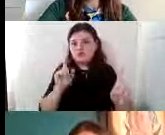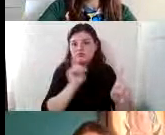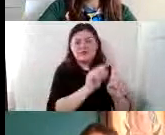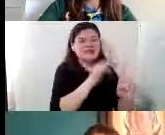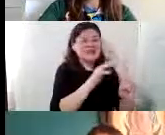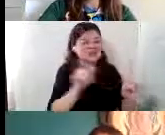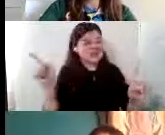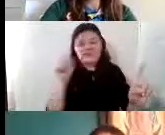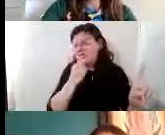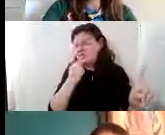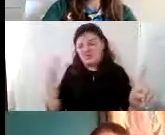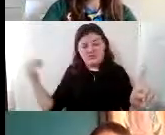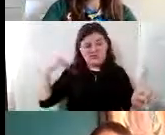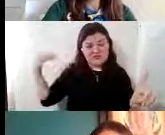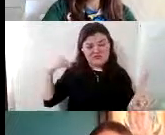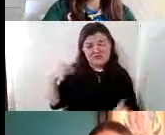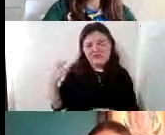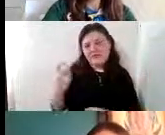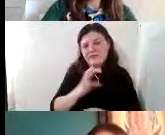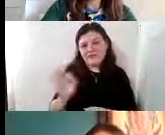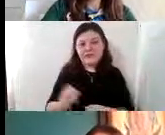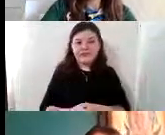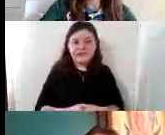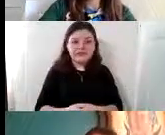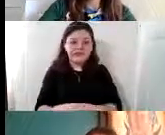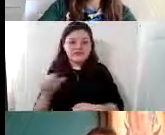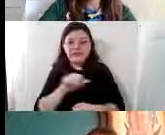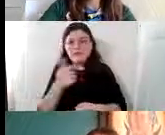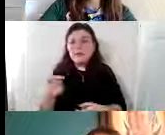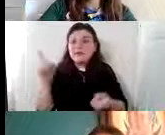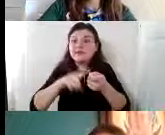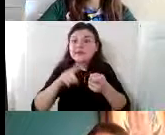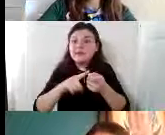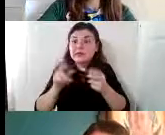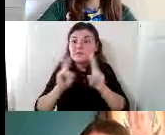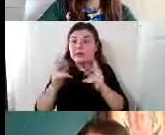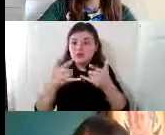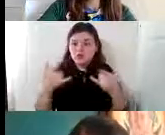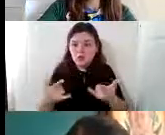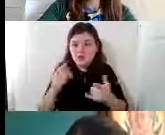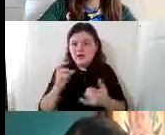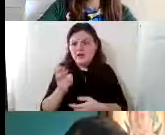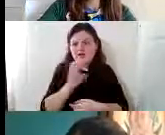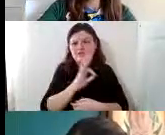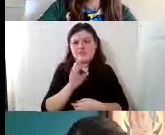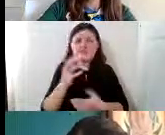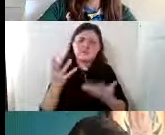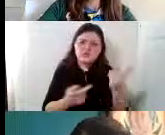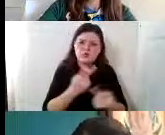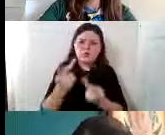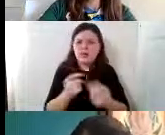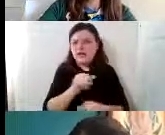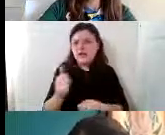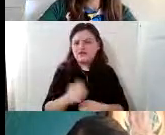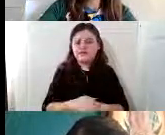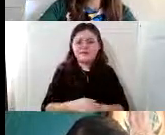desde nuestra crianza. Y luego, ¿quién contaba la historia? Otra pregunta. Muchas veces pasa que